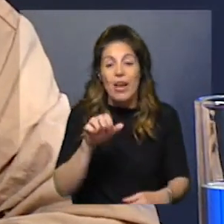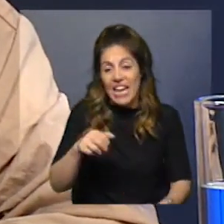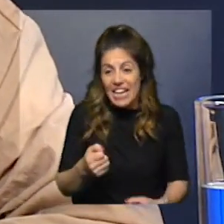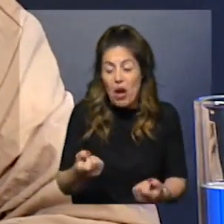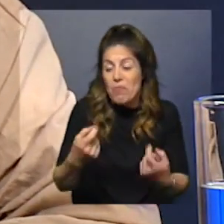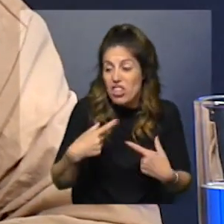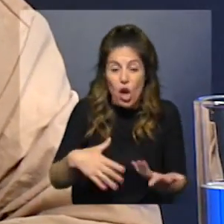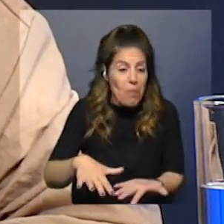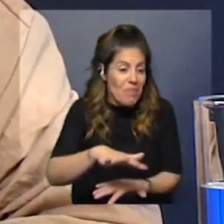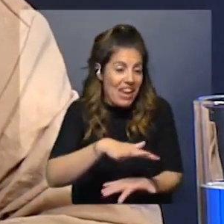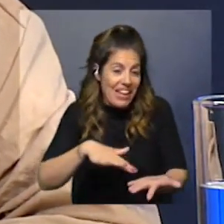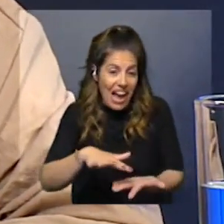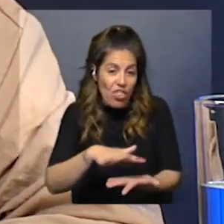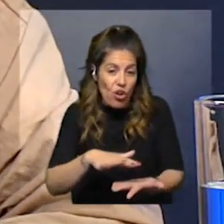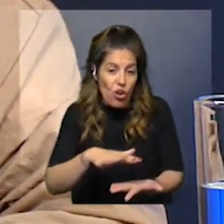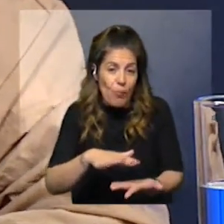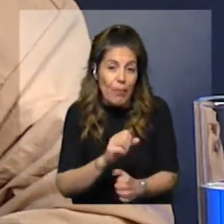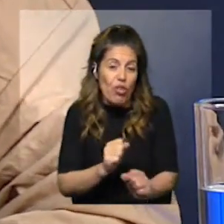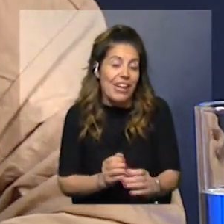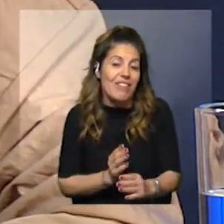dio el mercado y a la misma vez me dio